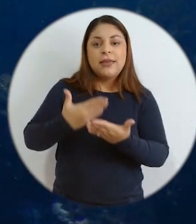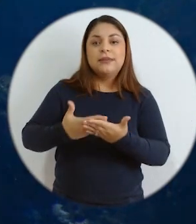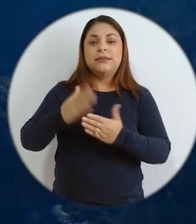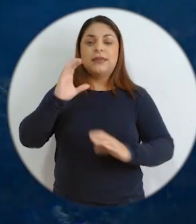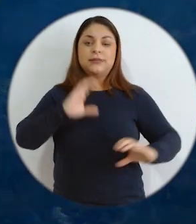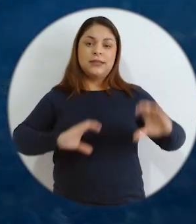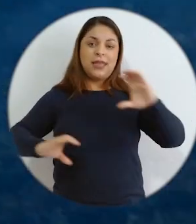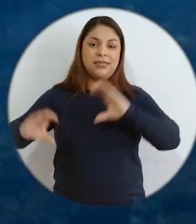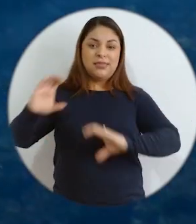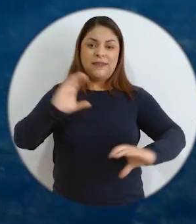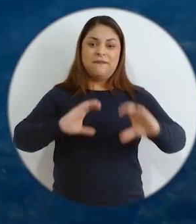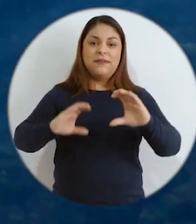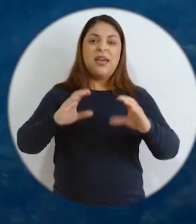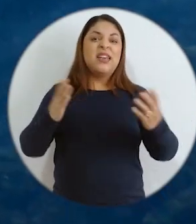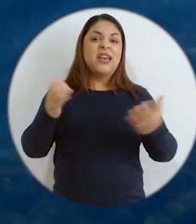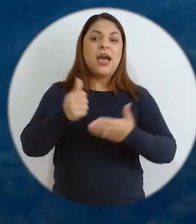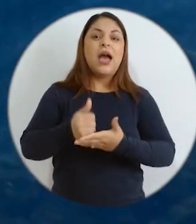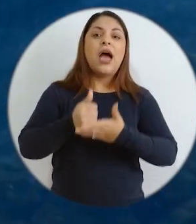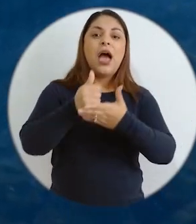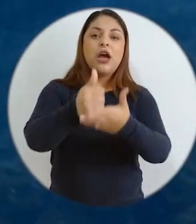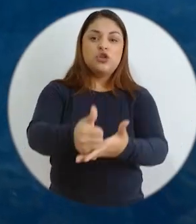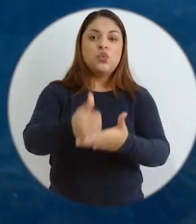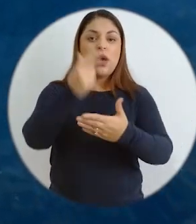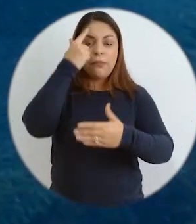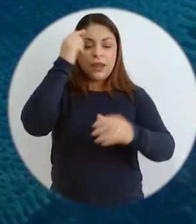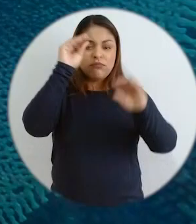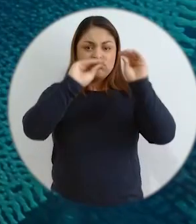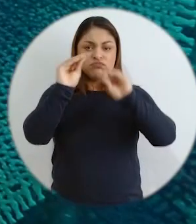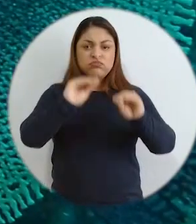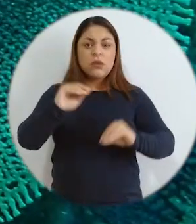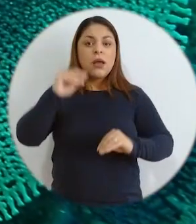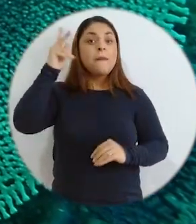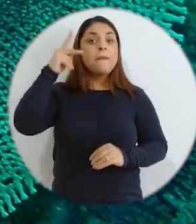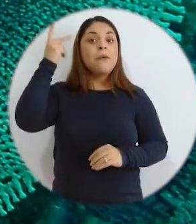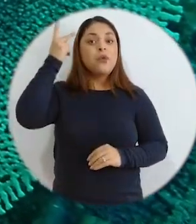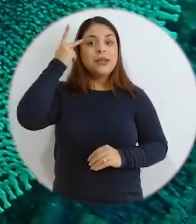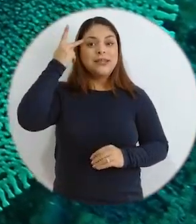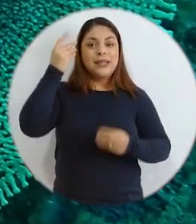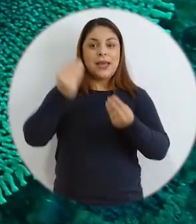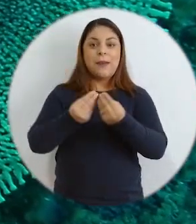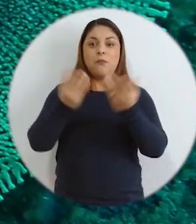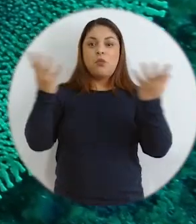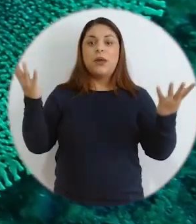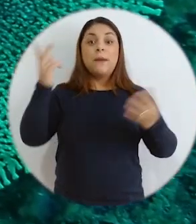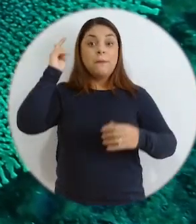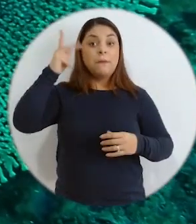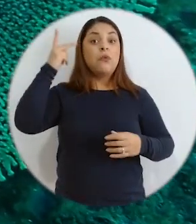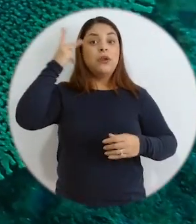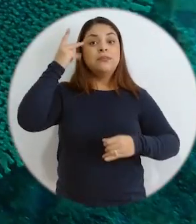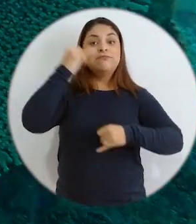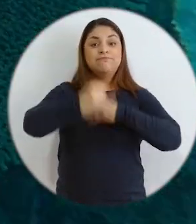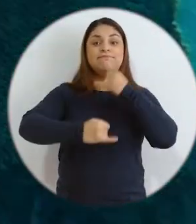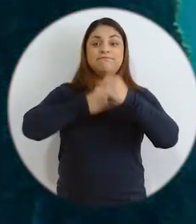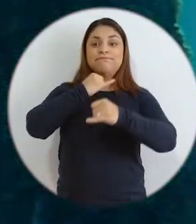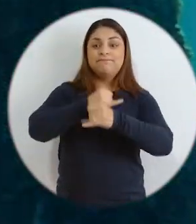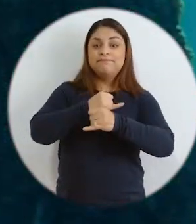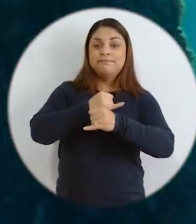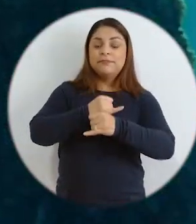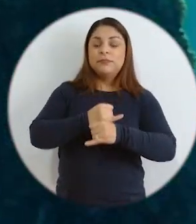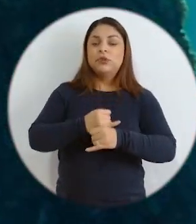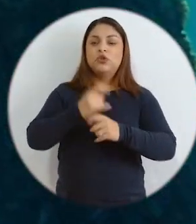relevantes, pertinentes, con evidencia científica que ayuda en la formulación de política pública, y en este caso de